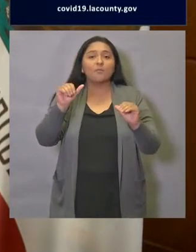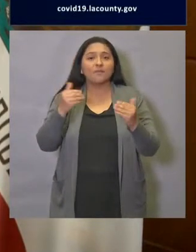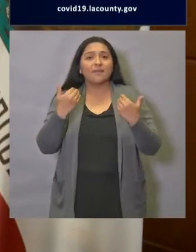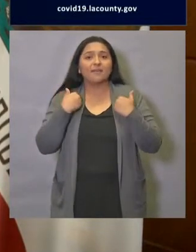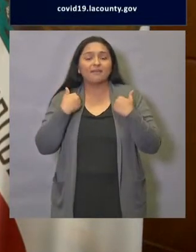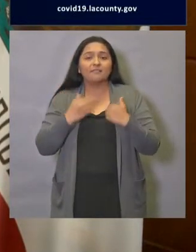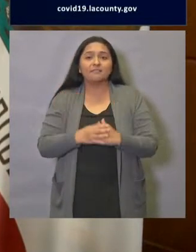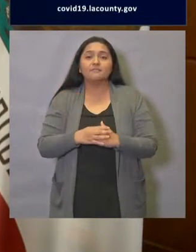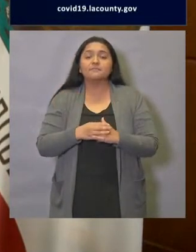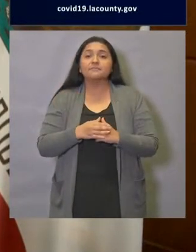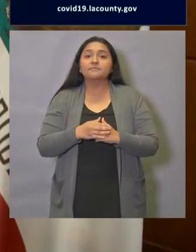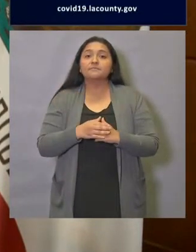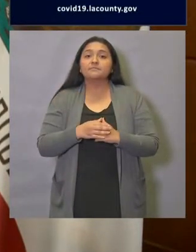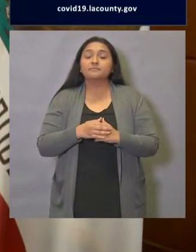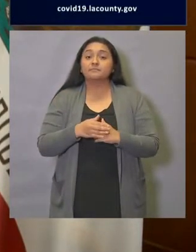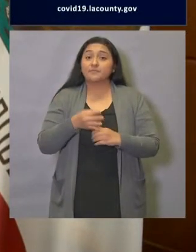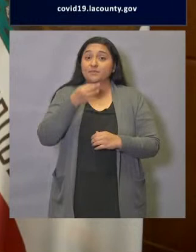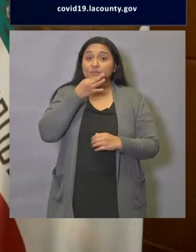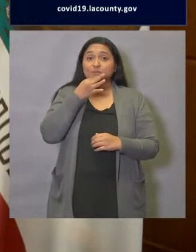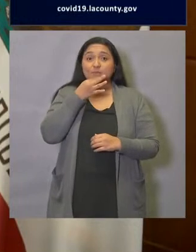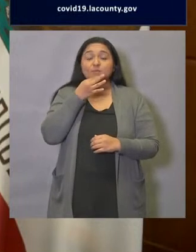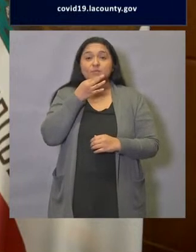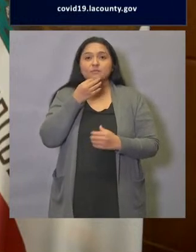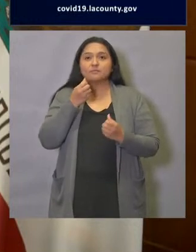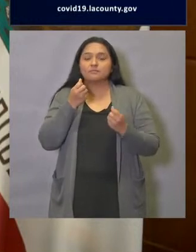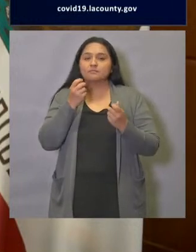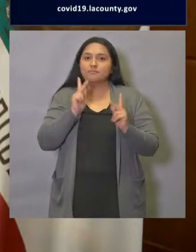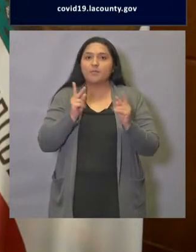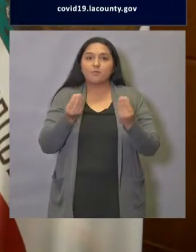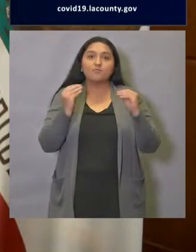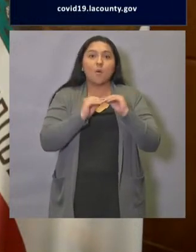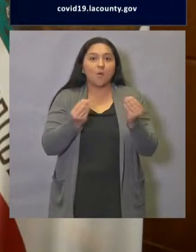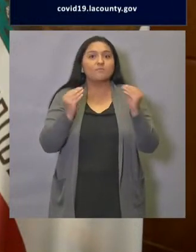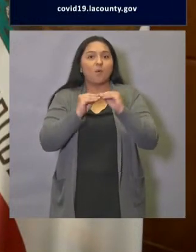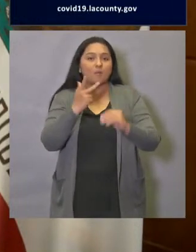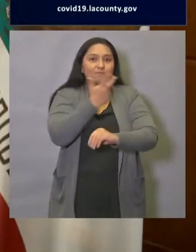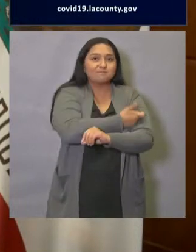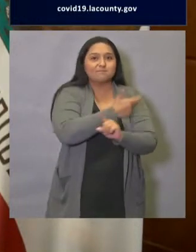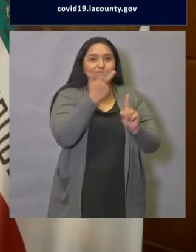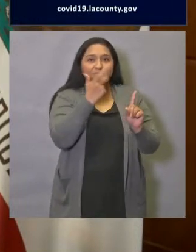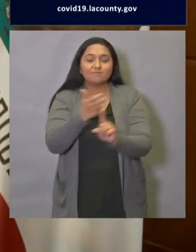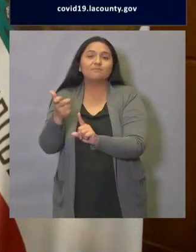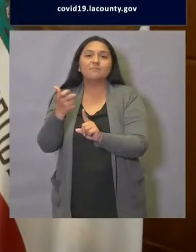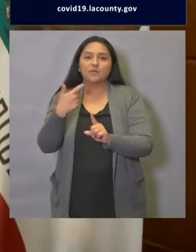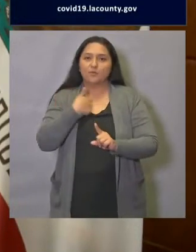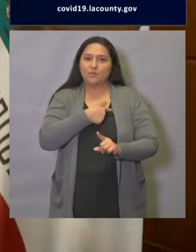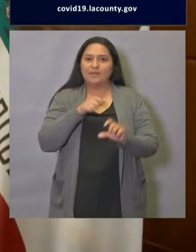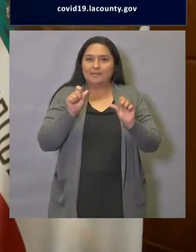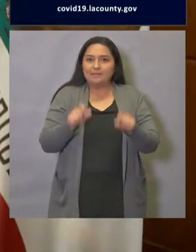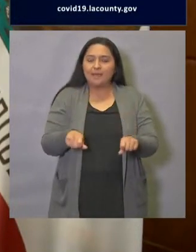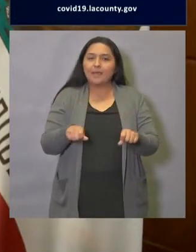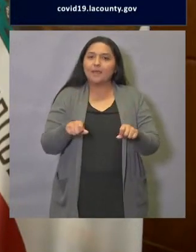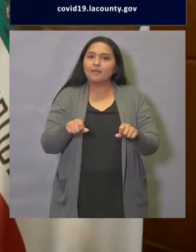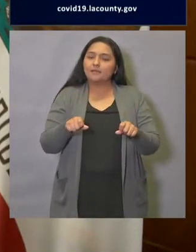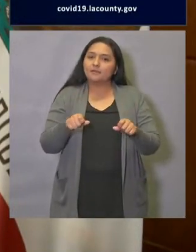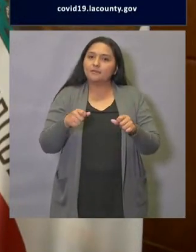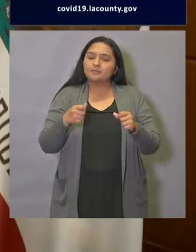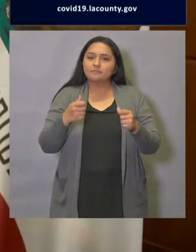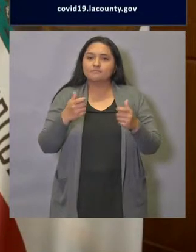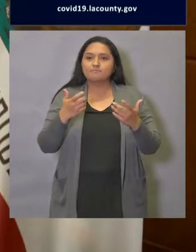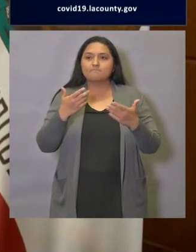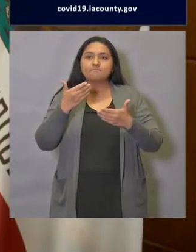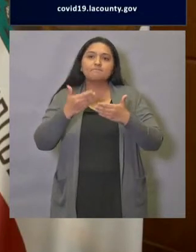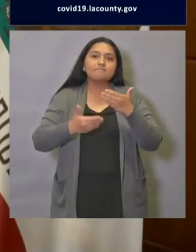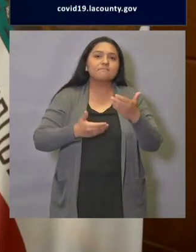millones de personas ya van a tener la vacuna y vamos a poder trabajar hacia nuestra nueva